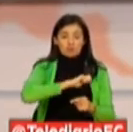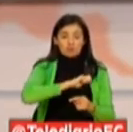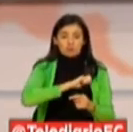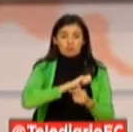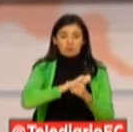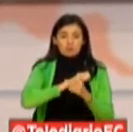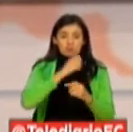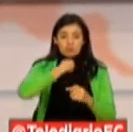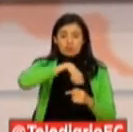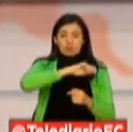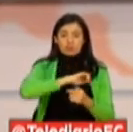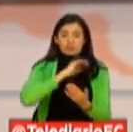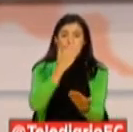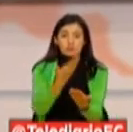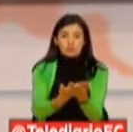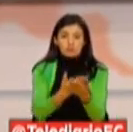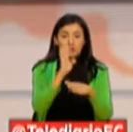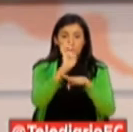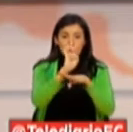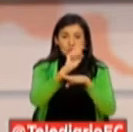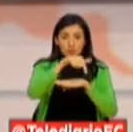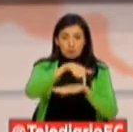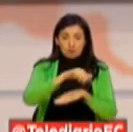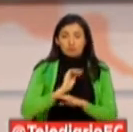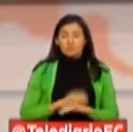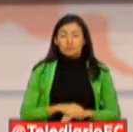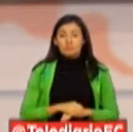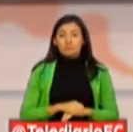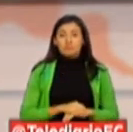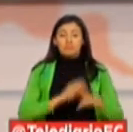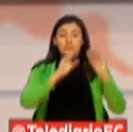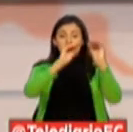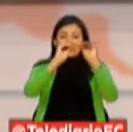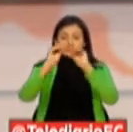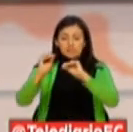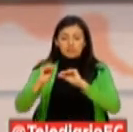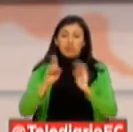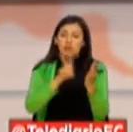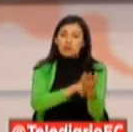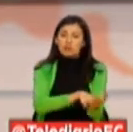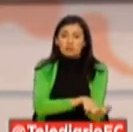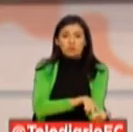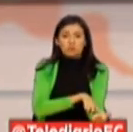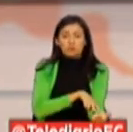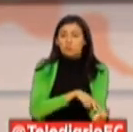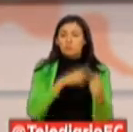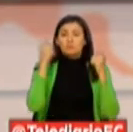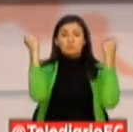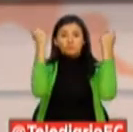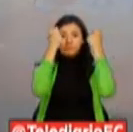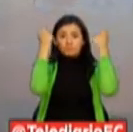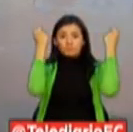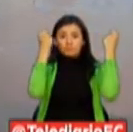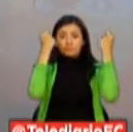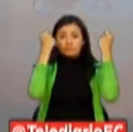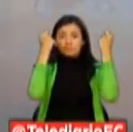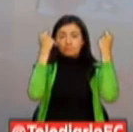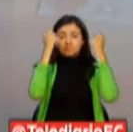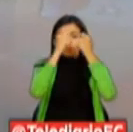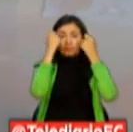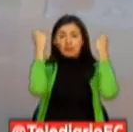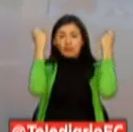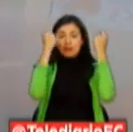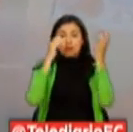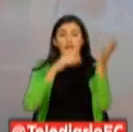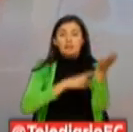los conquistadores. Y, por cierto, la de celebrar la Cuaresma y la